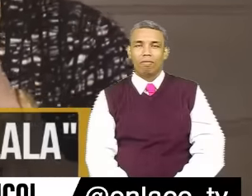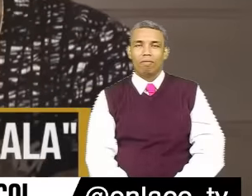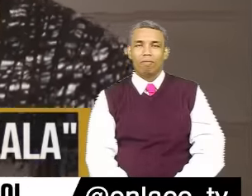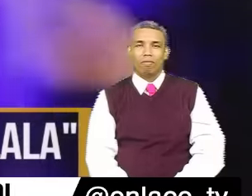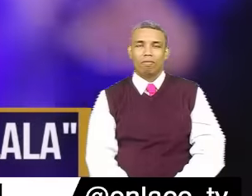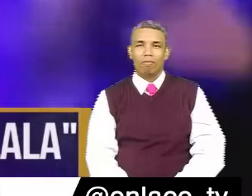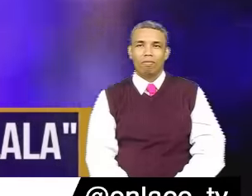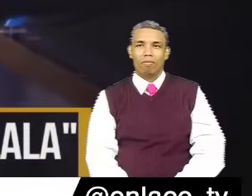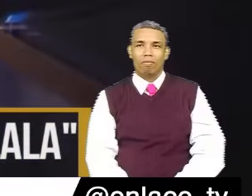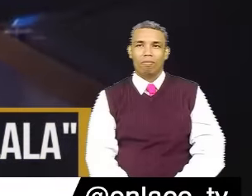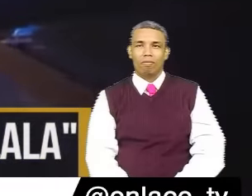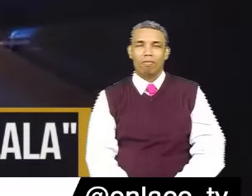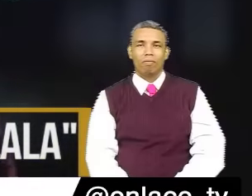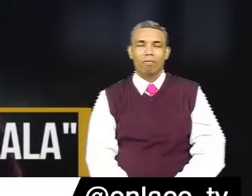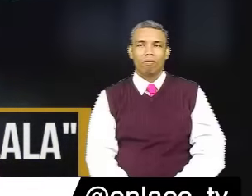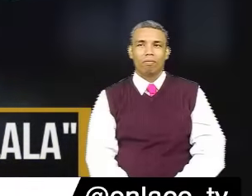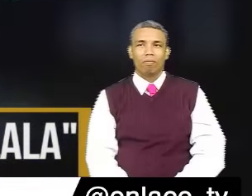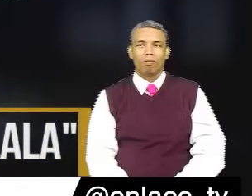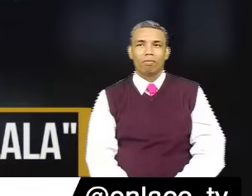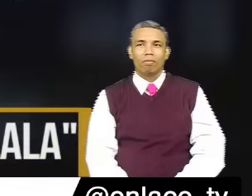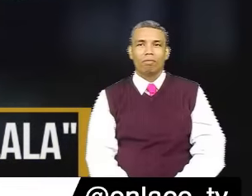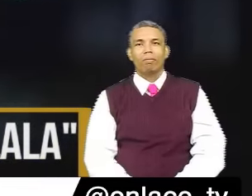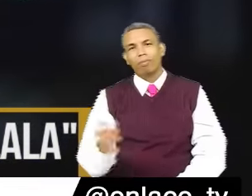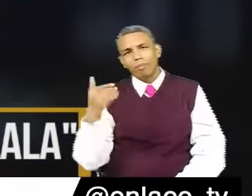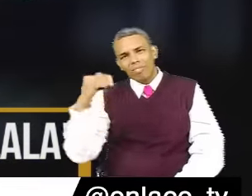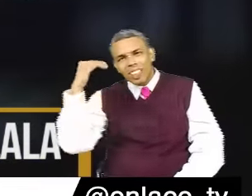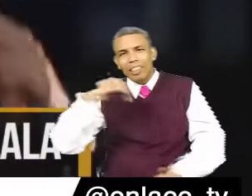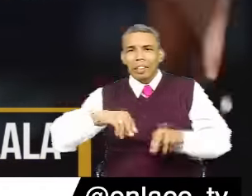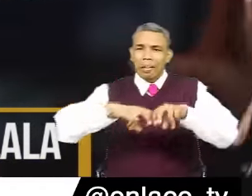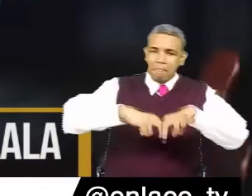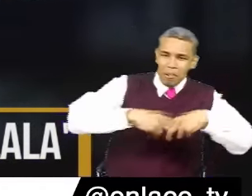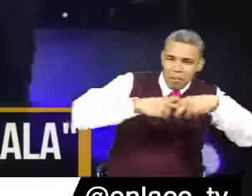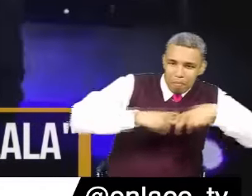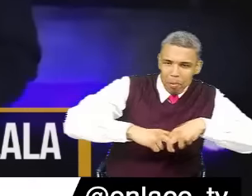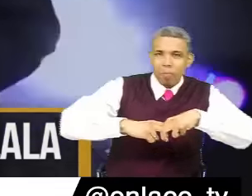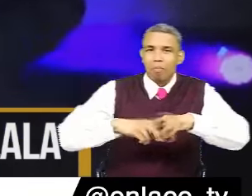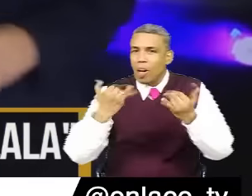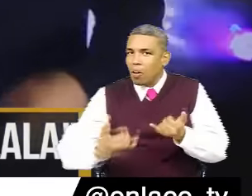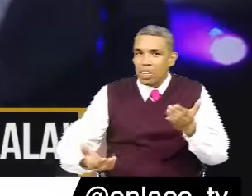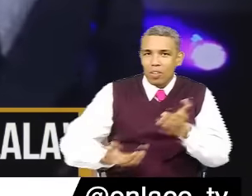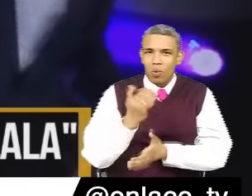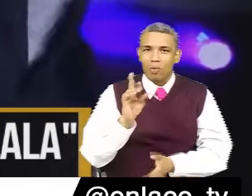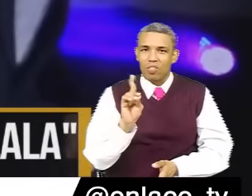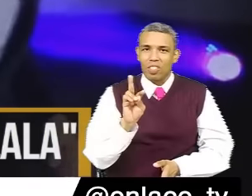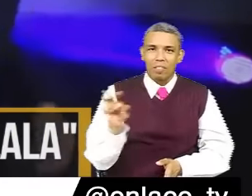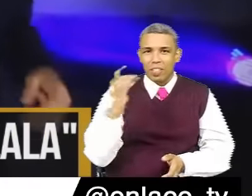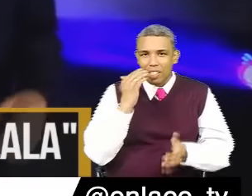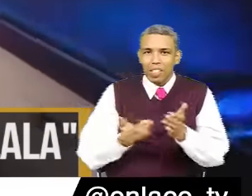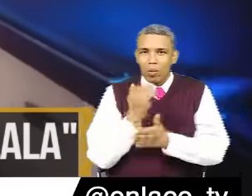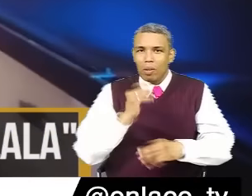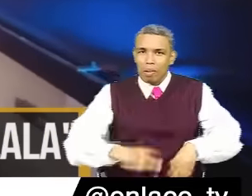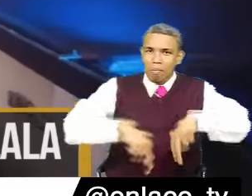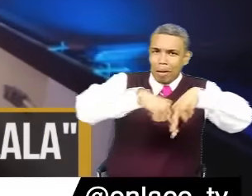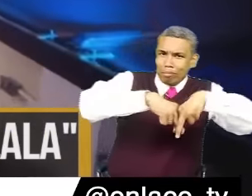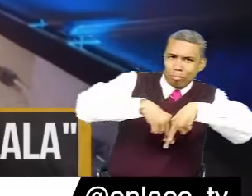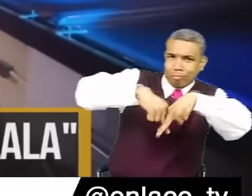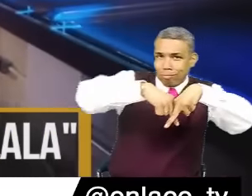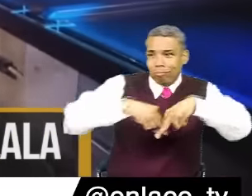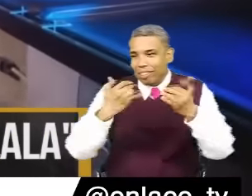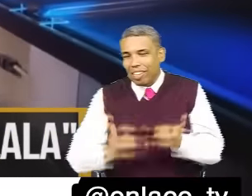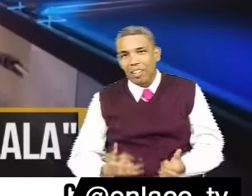Jay-Z. Decidió dejar del lado el reggaetón y comenzó con la champeta, género que ya lanzó en diferentes regiones del país y hoy, a